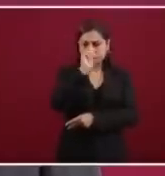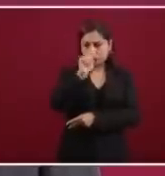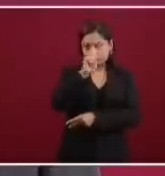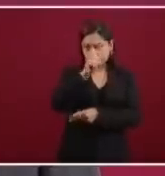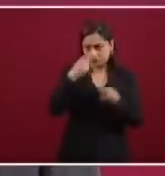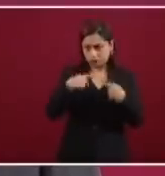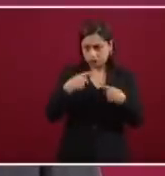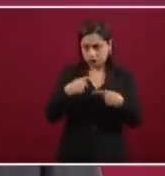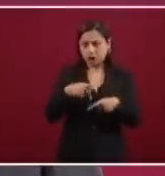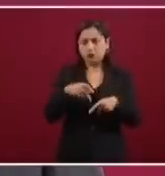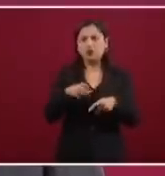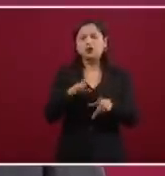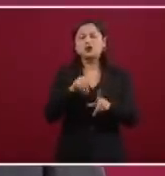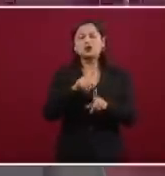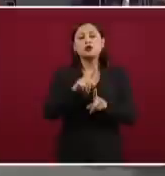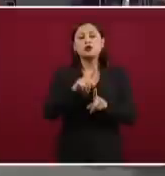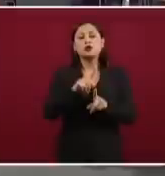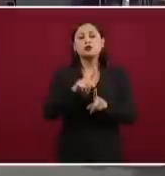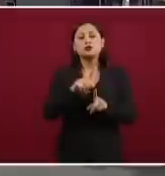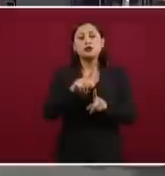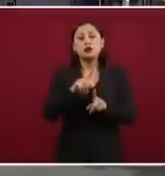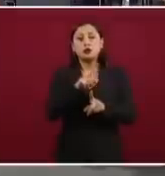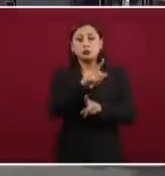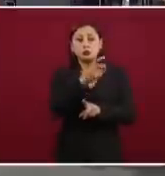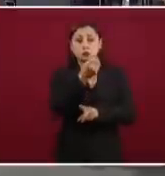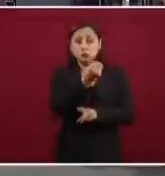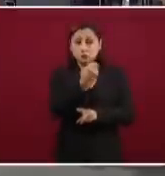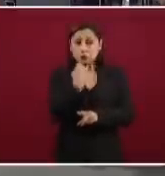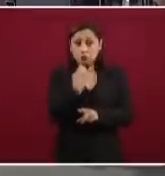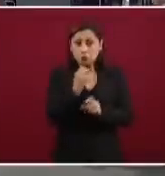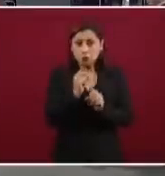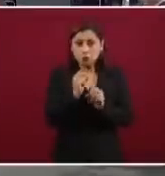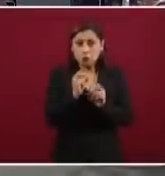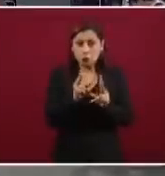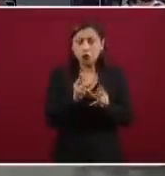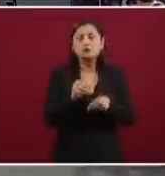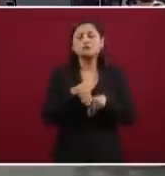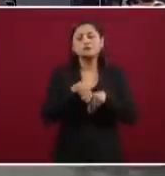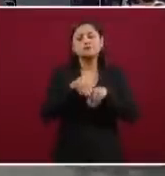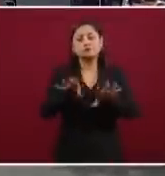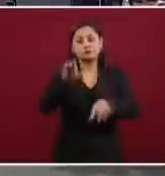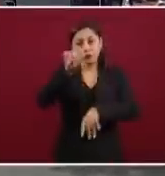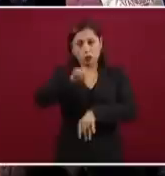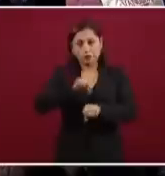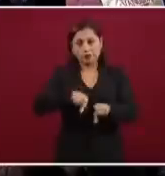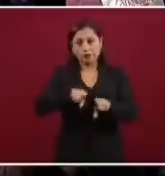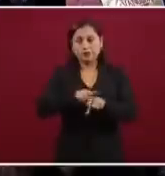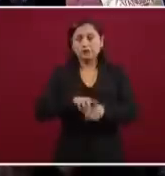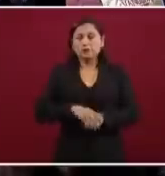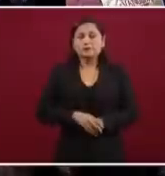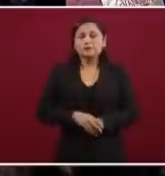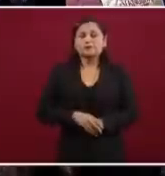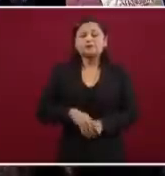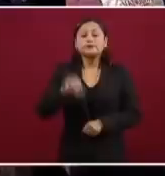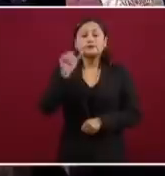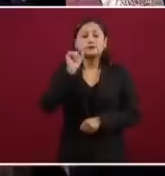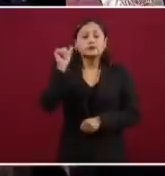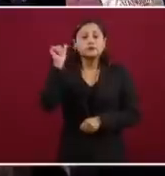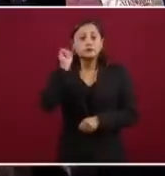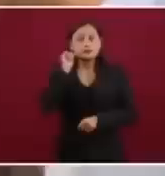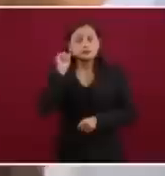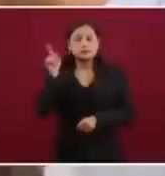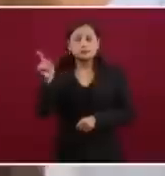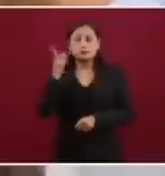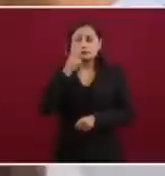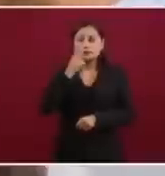hoy mismo les informamos. Y también ayer precisó que usted no fue informado sobre